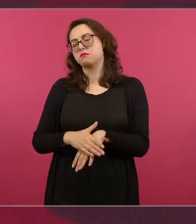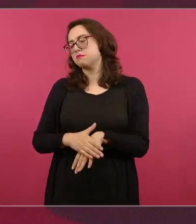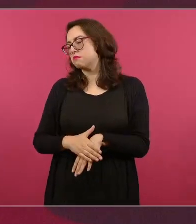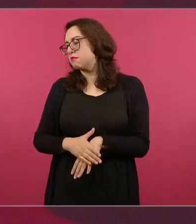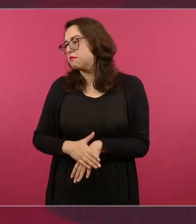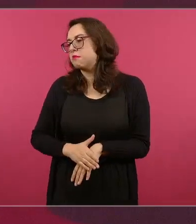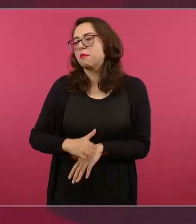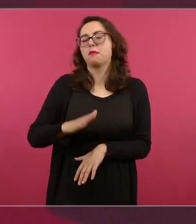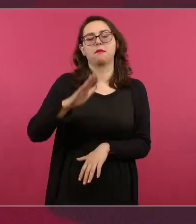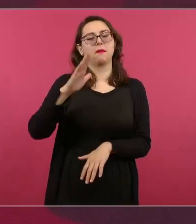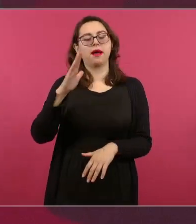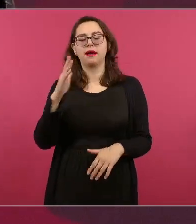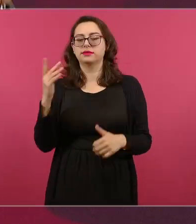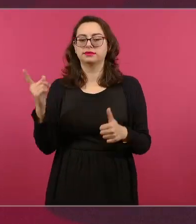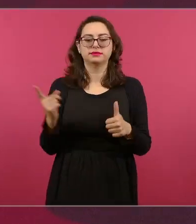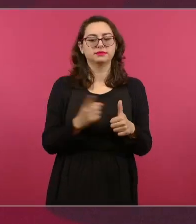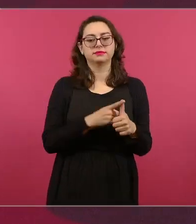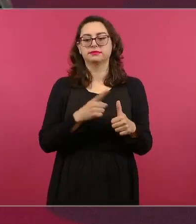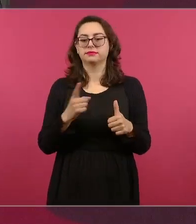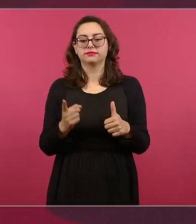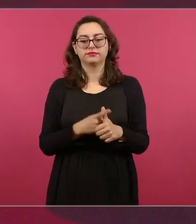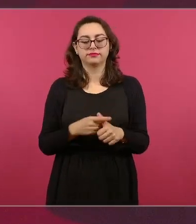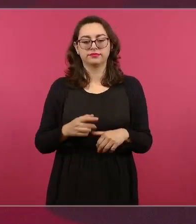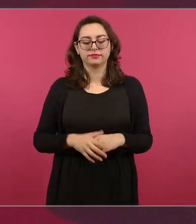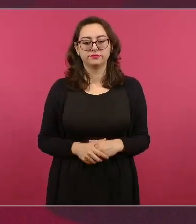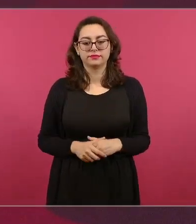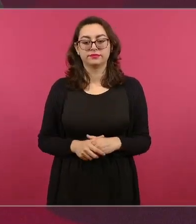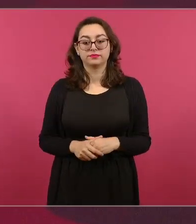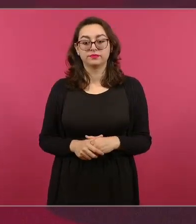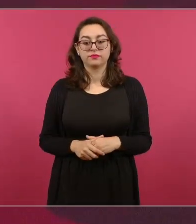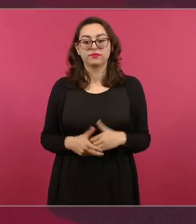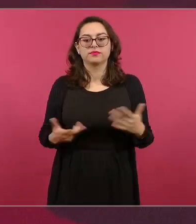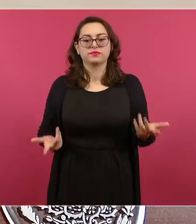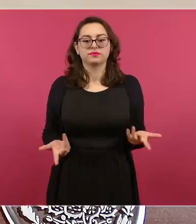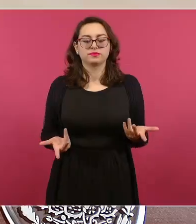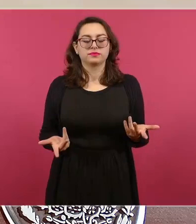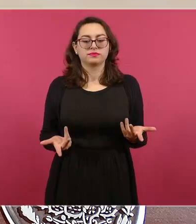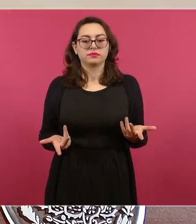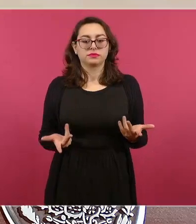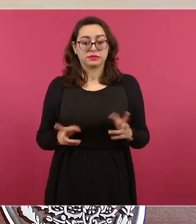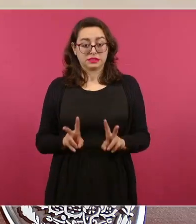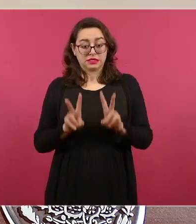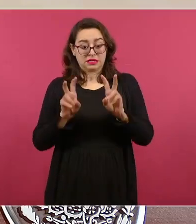visto que por el caso de Ayotzinapa